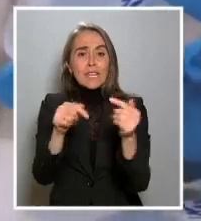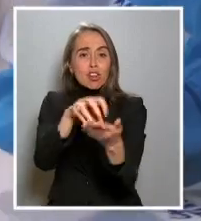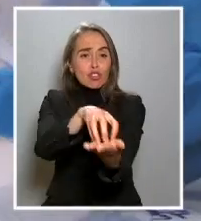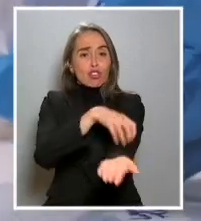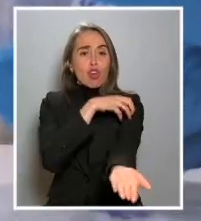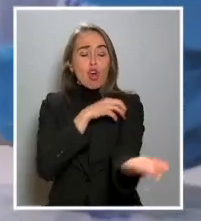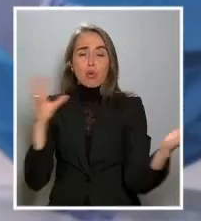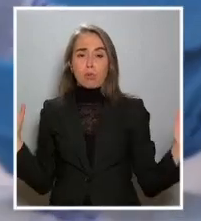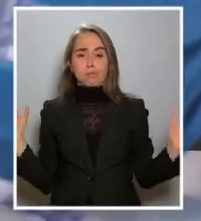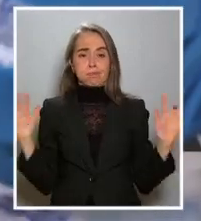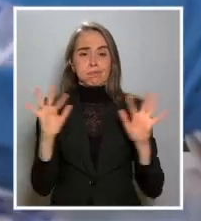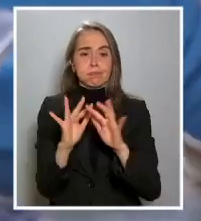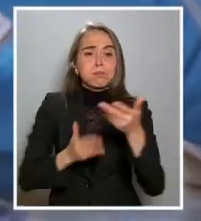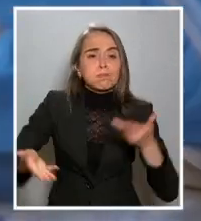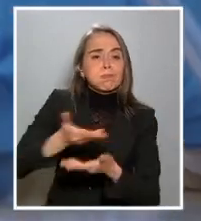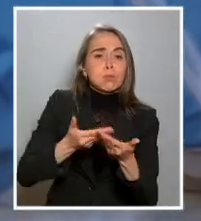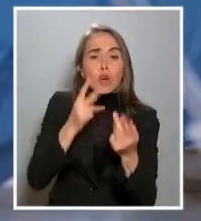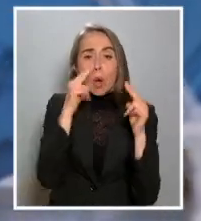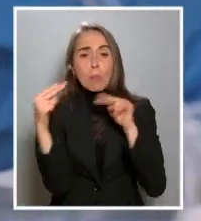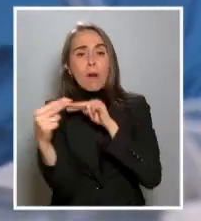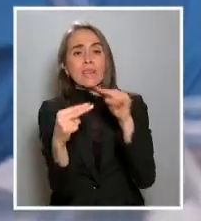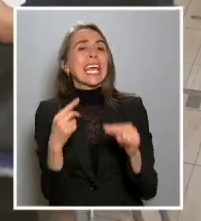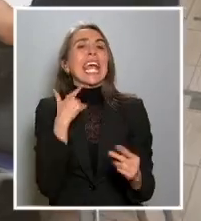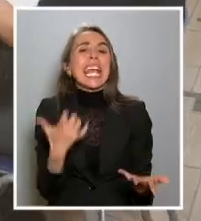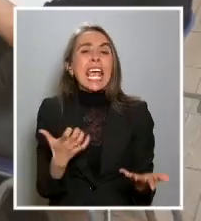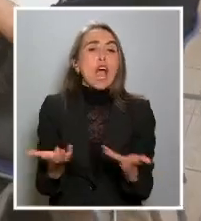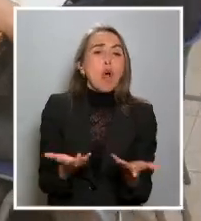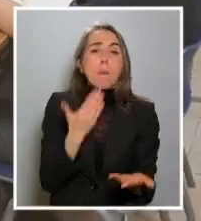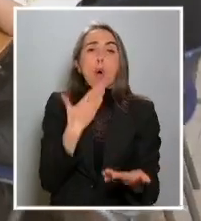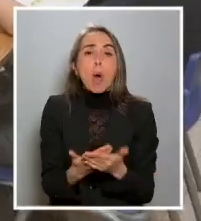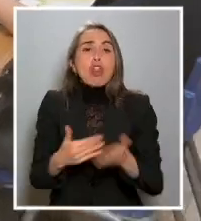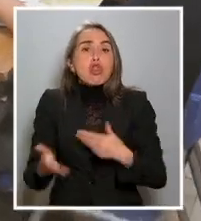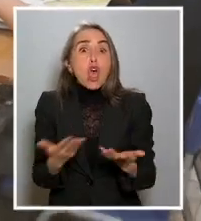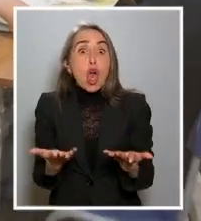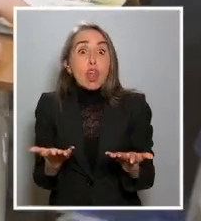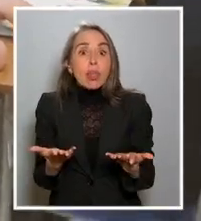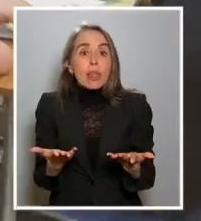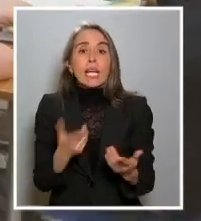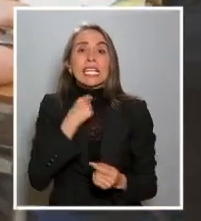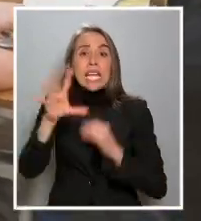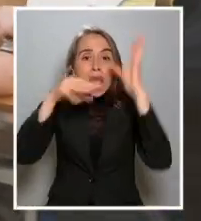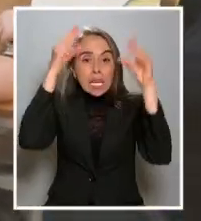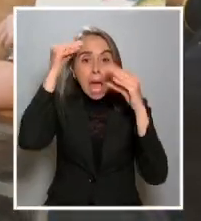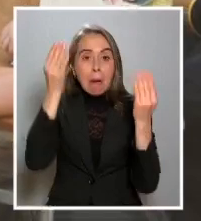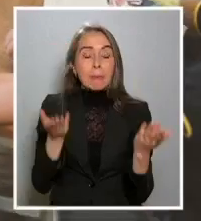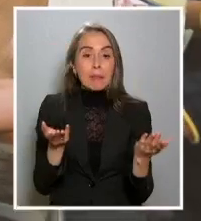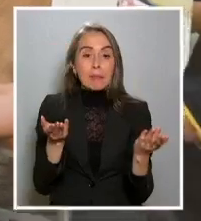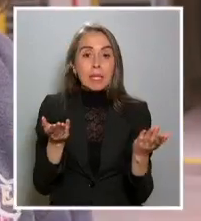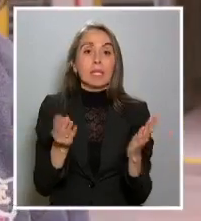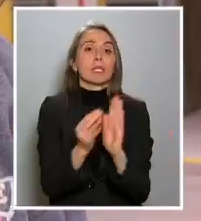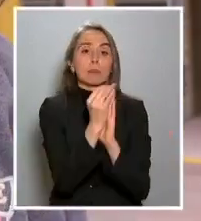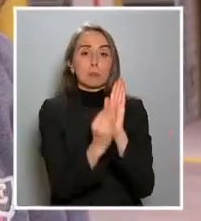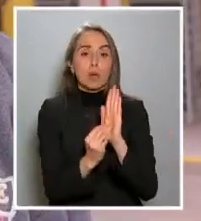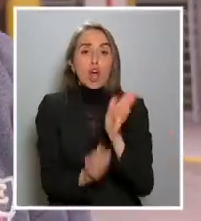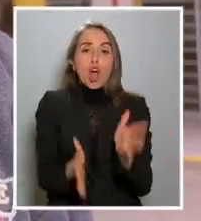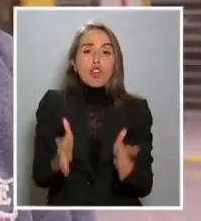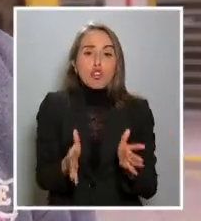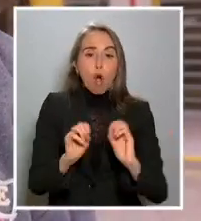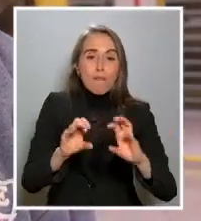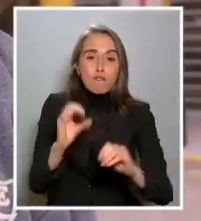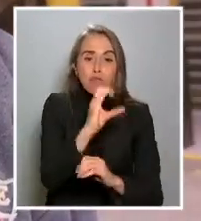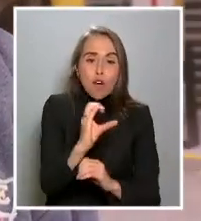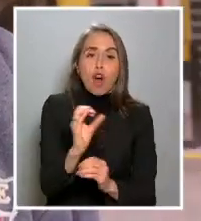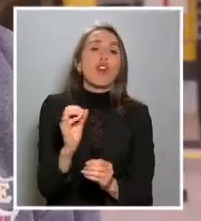país, donde compartieron su mirada sobre qué, cómo, cuándo y dónde quieren aprender, incorporando robótica,